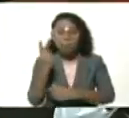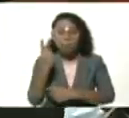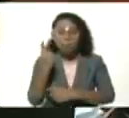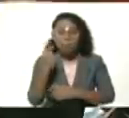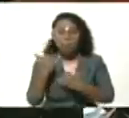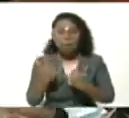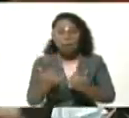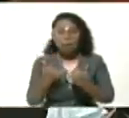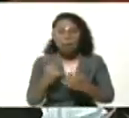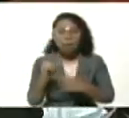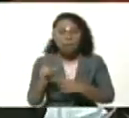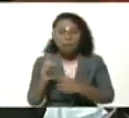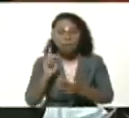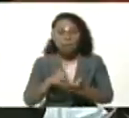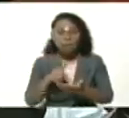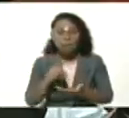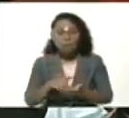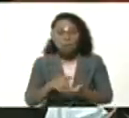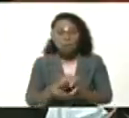ahora estas postulaciones,